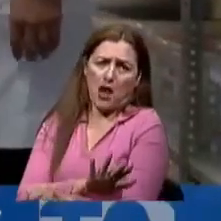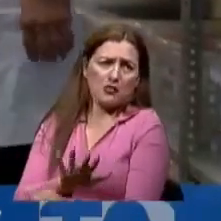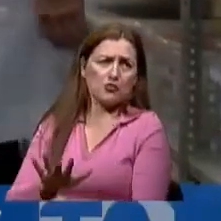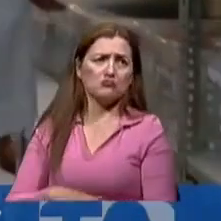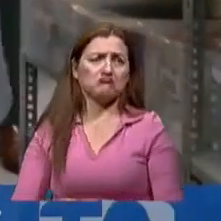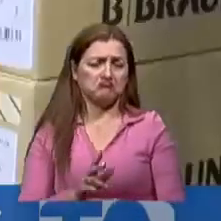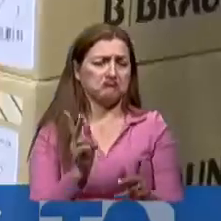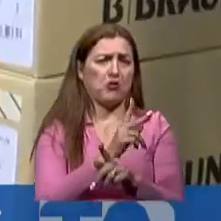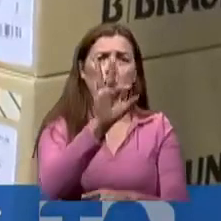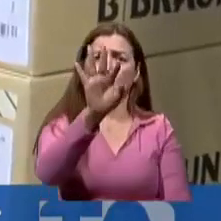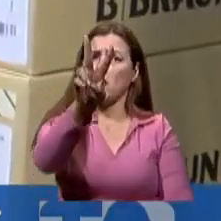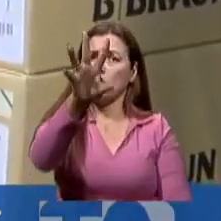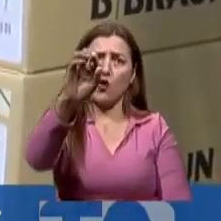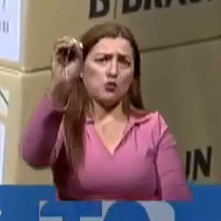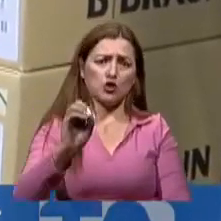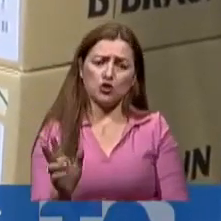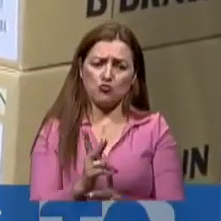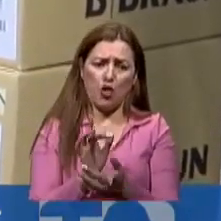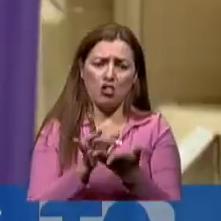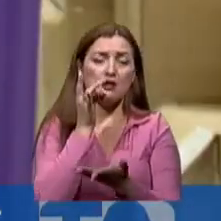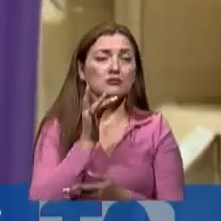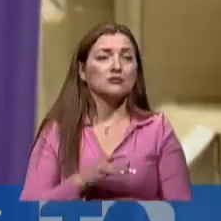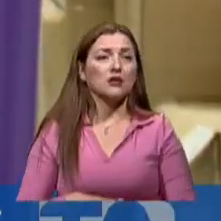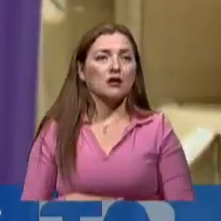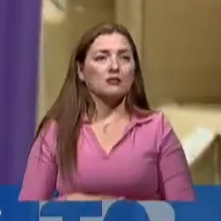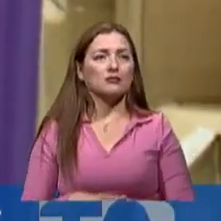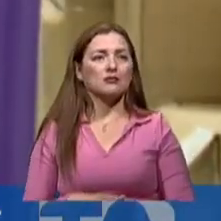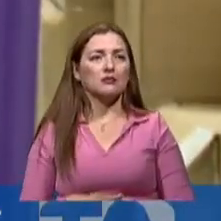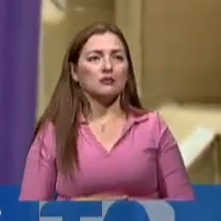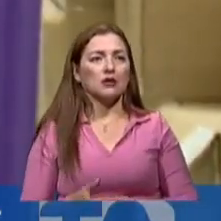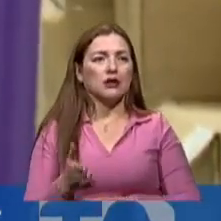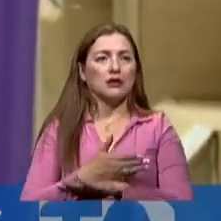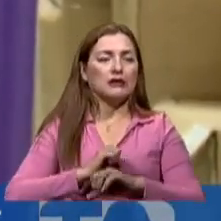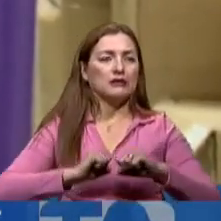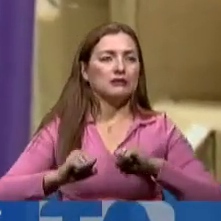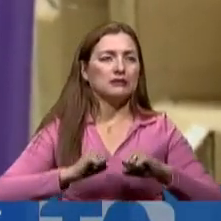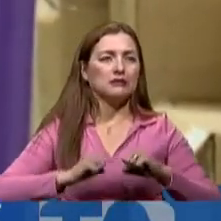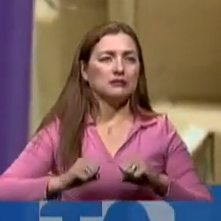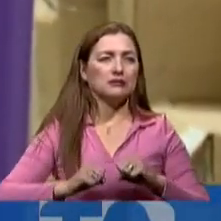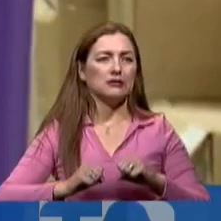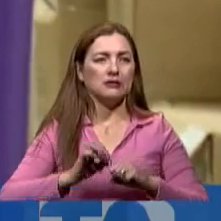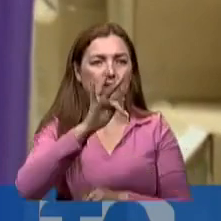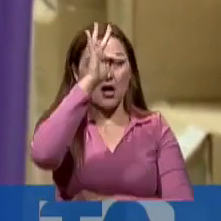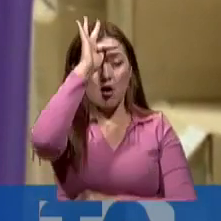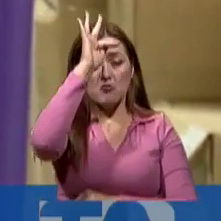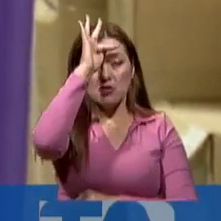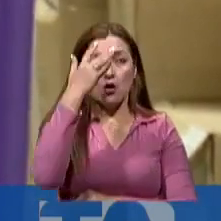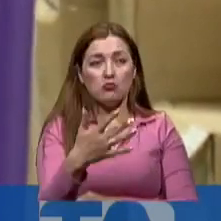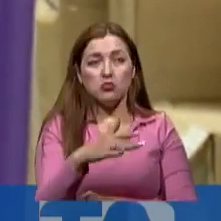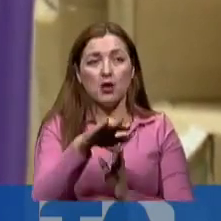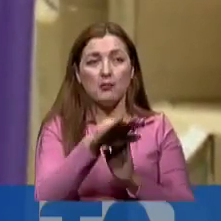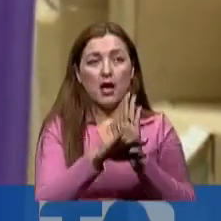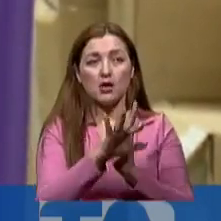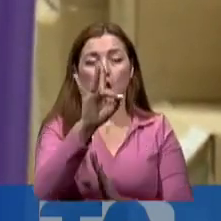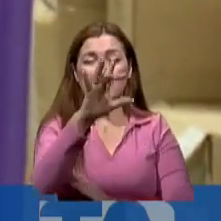abastecidos en un 92 por en medicinas antes de la gestión como tal encontramos unos hospitales que tenían menos